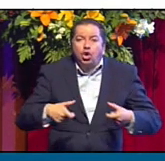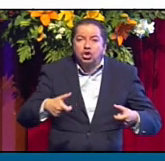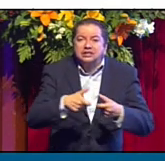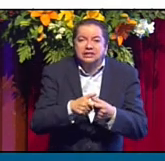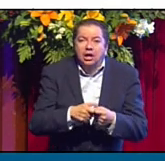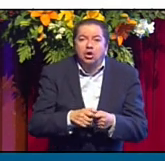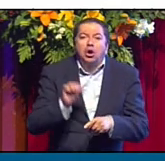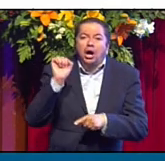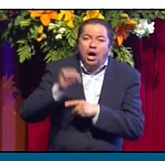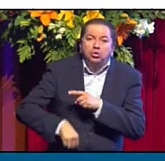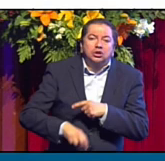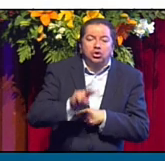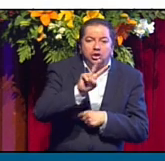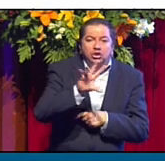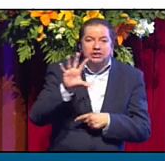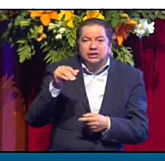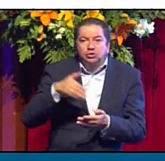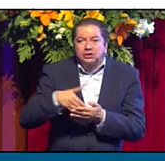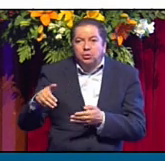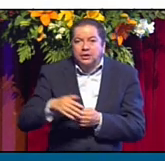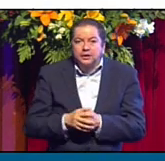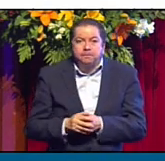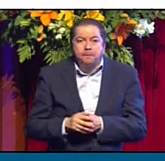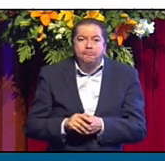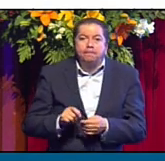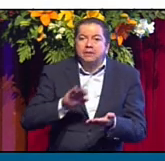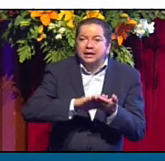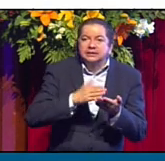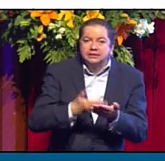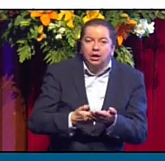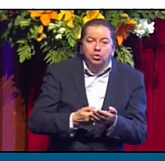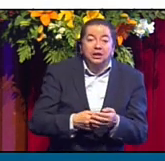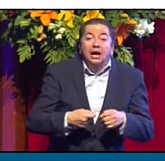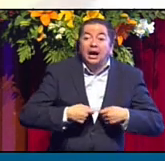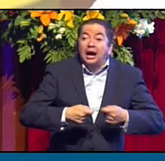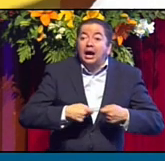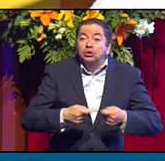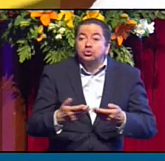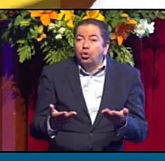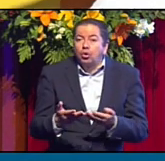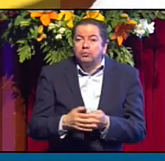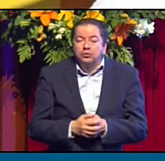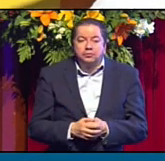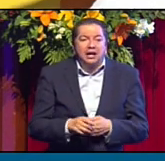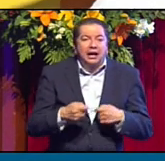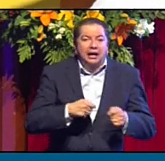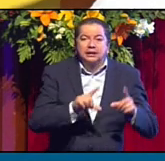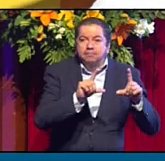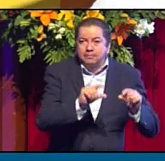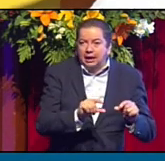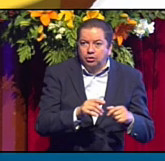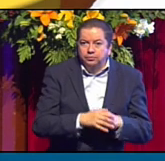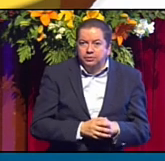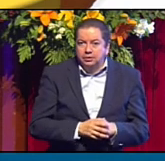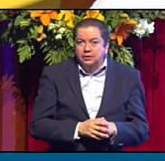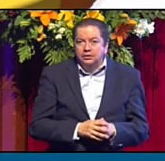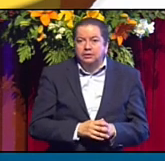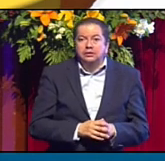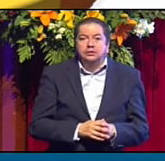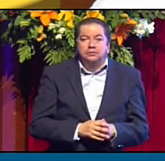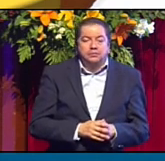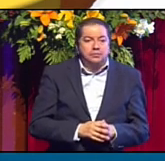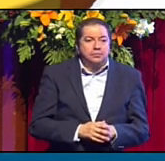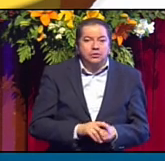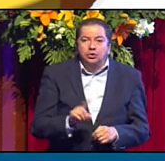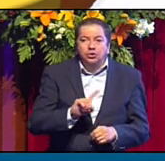autoriza 250 millones para ser utilizados en salud. ¿Y en gastos cómo estamos? Gastamos menos. Y lo que